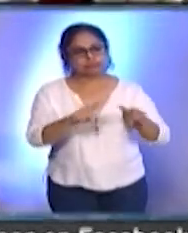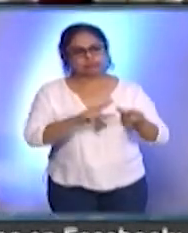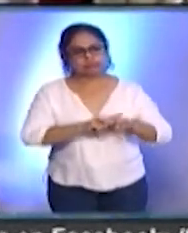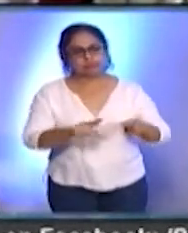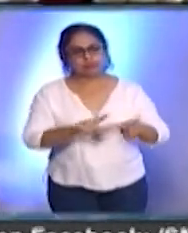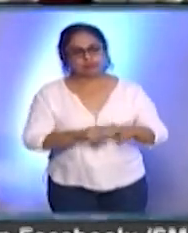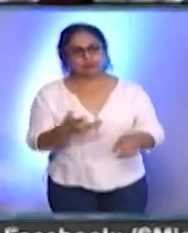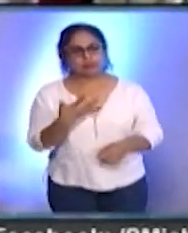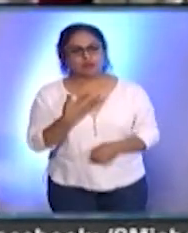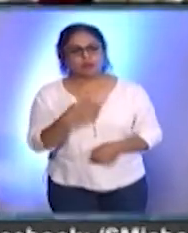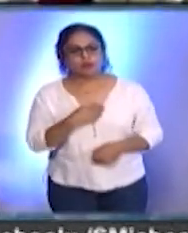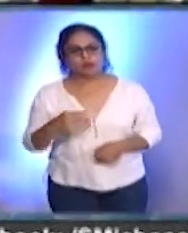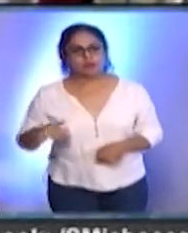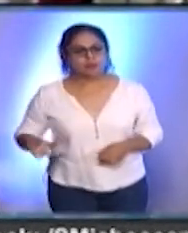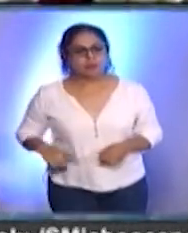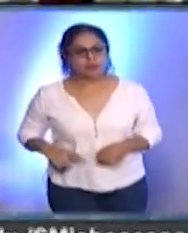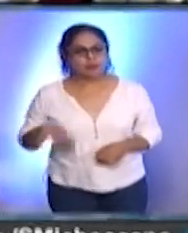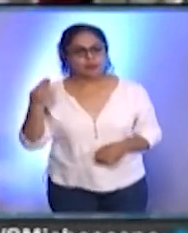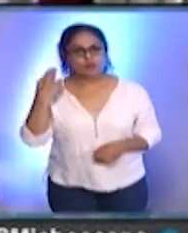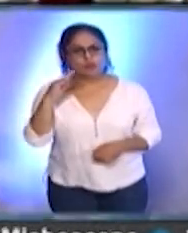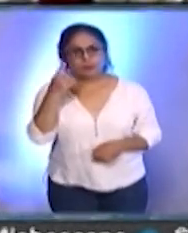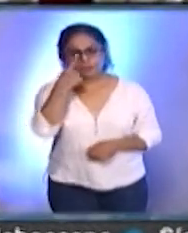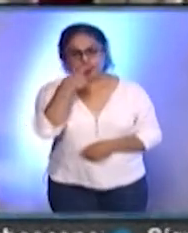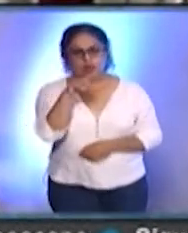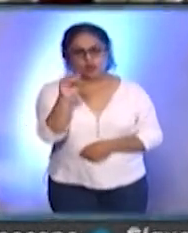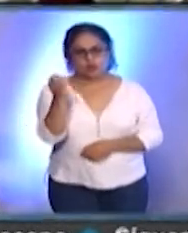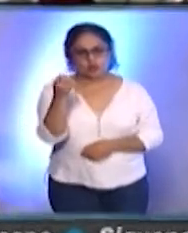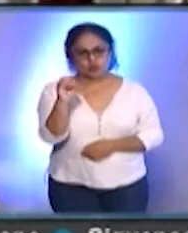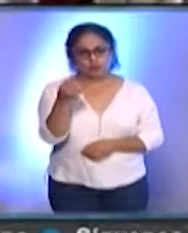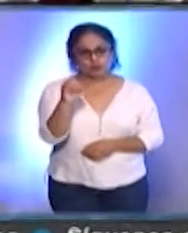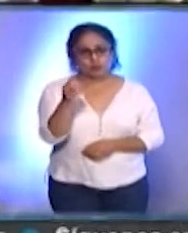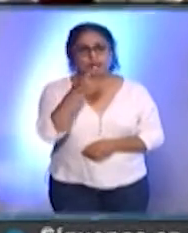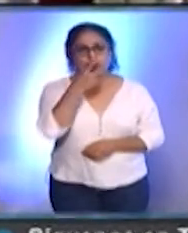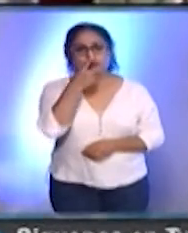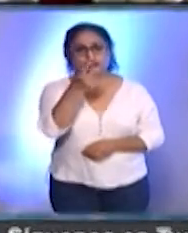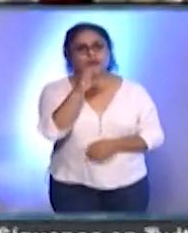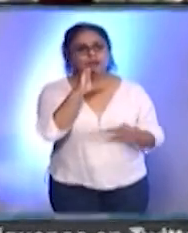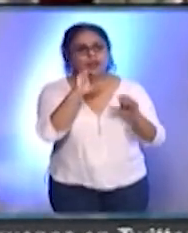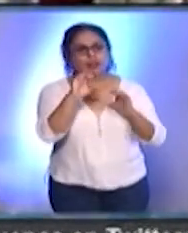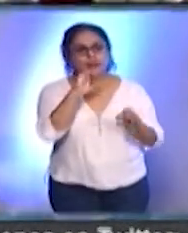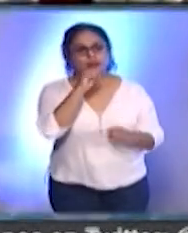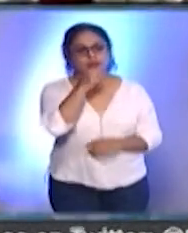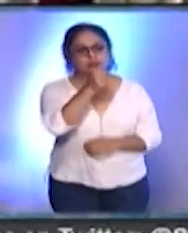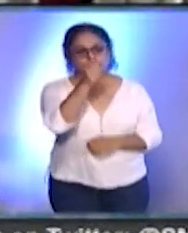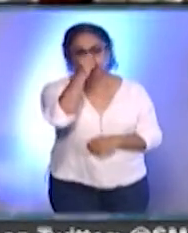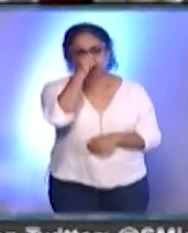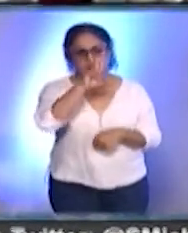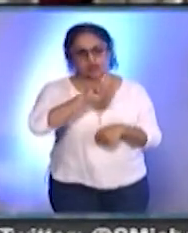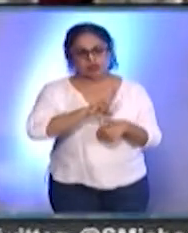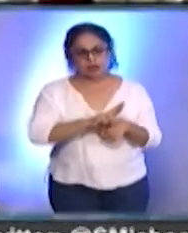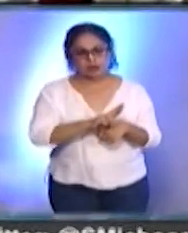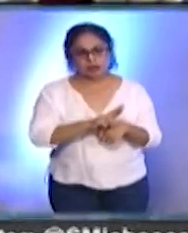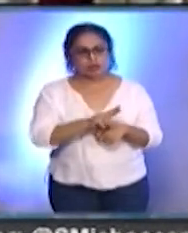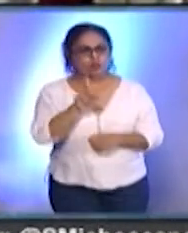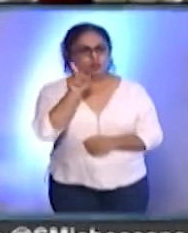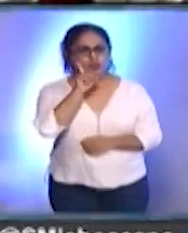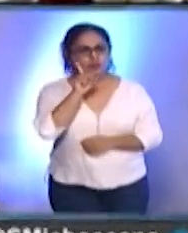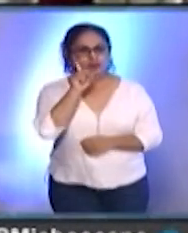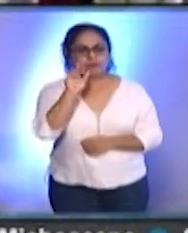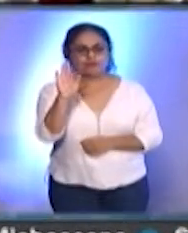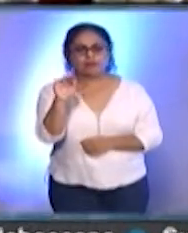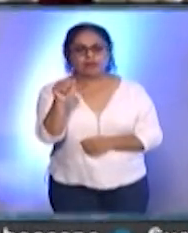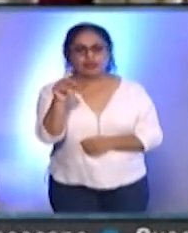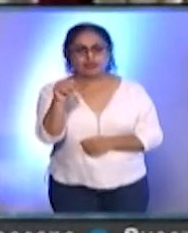cuenta el municipio de Morelia para el mes de octubre. Así lo informó en entrevista la secretaria de Cultura Municipal, Fátima